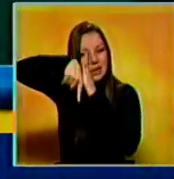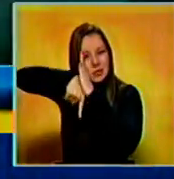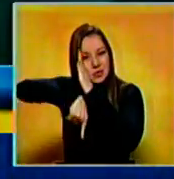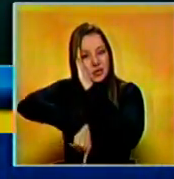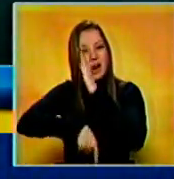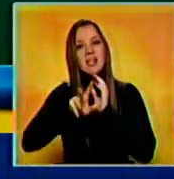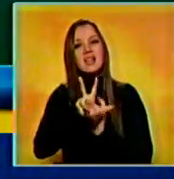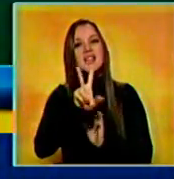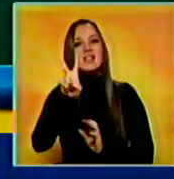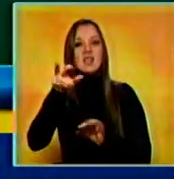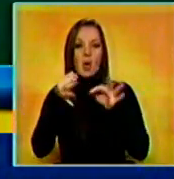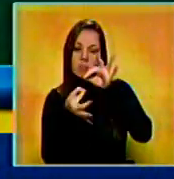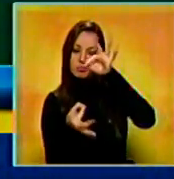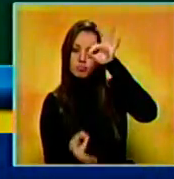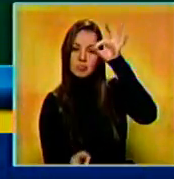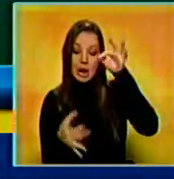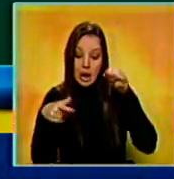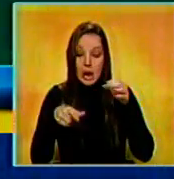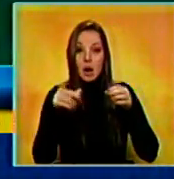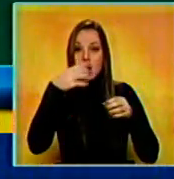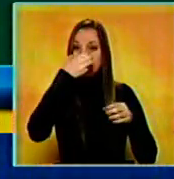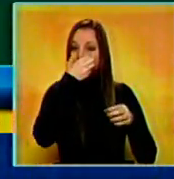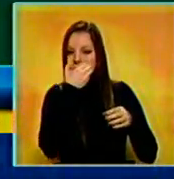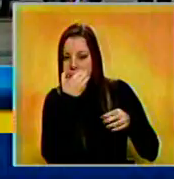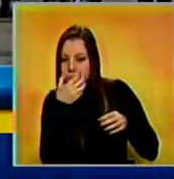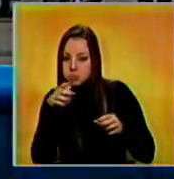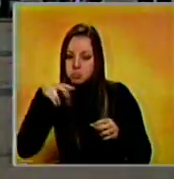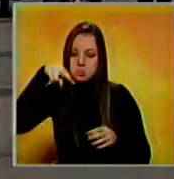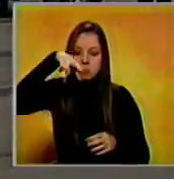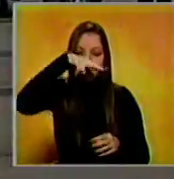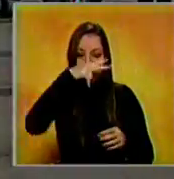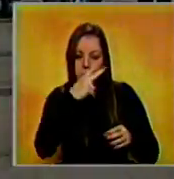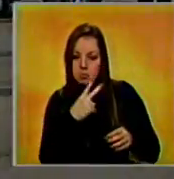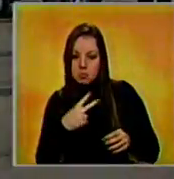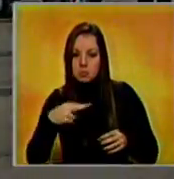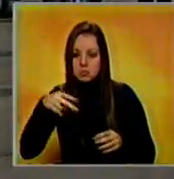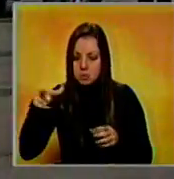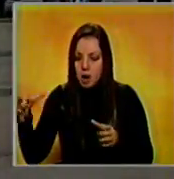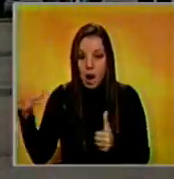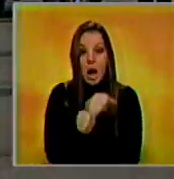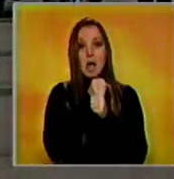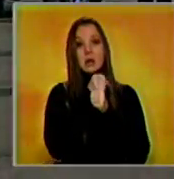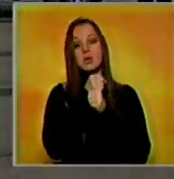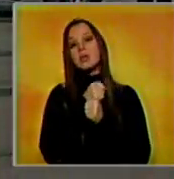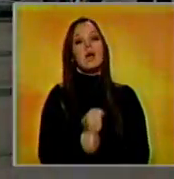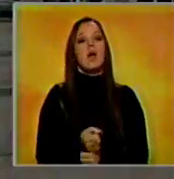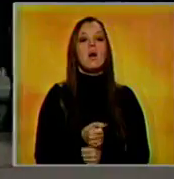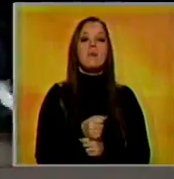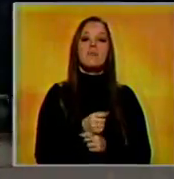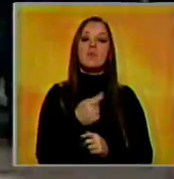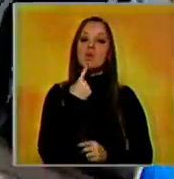32 m hasta momento se han recuperado 40 cuerpos de los 162